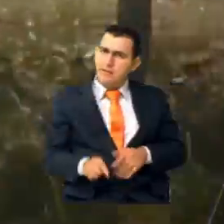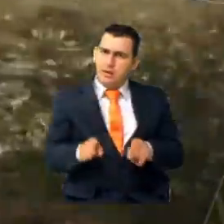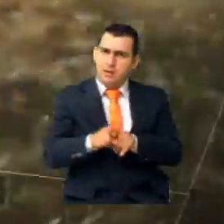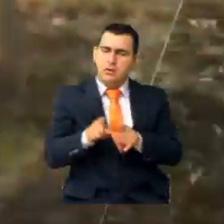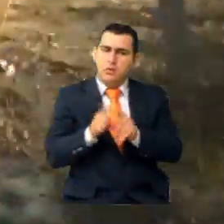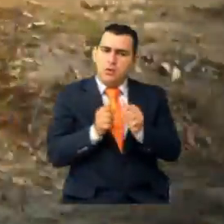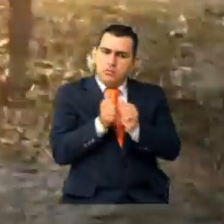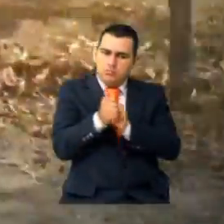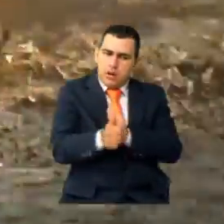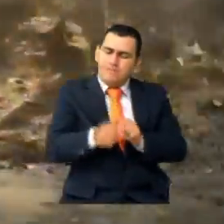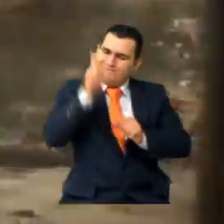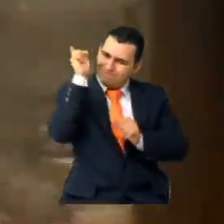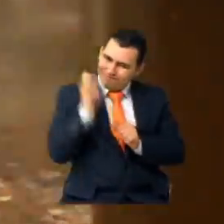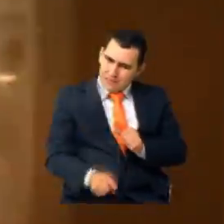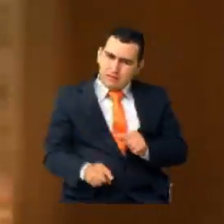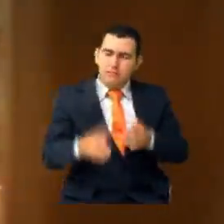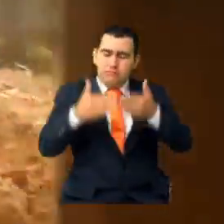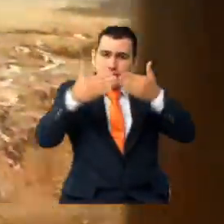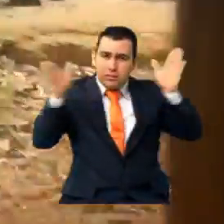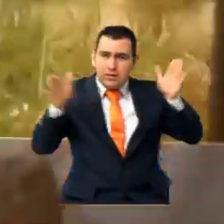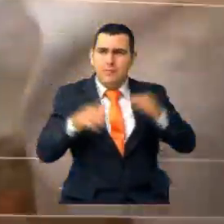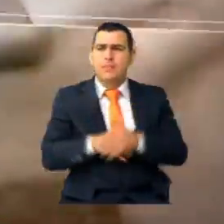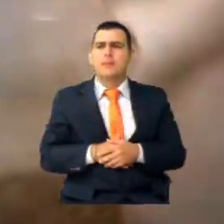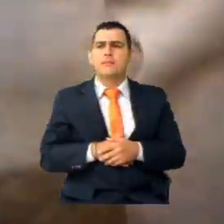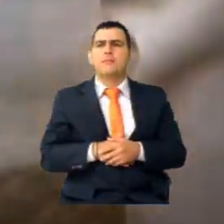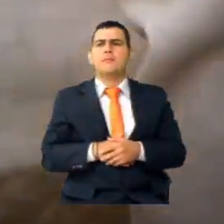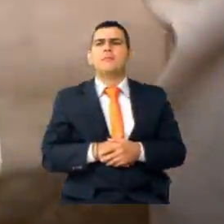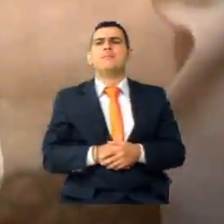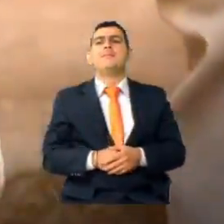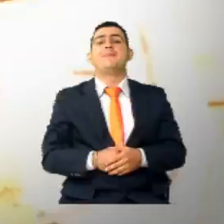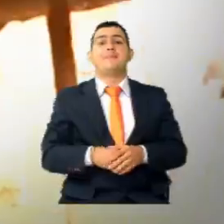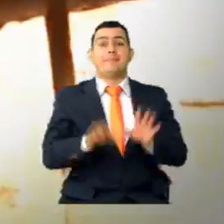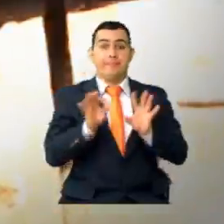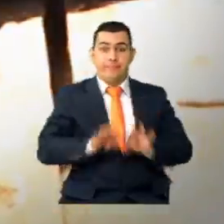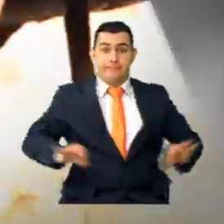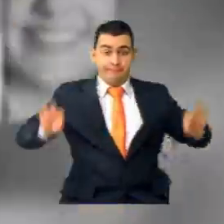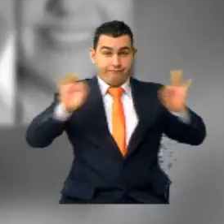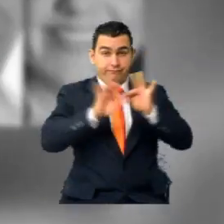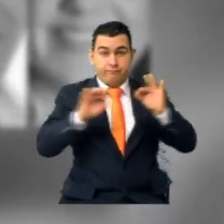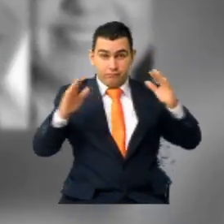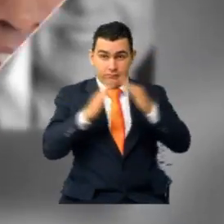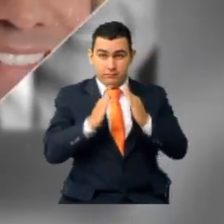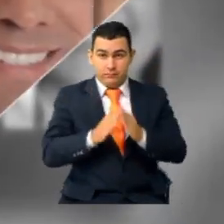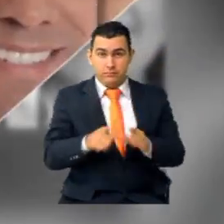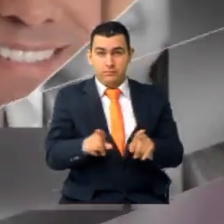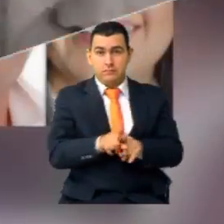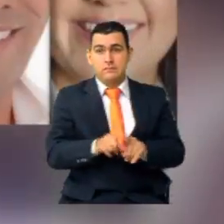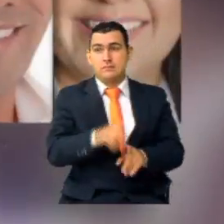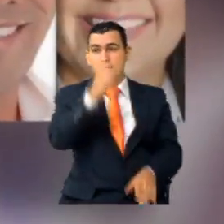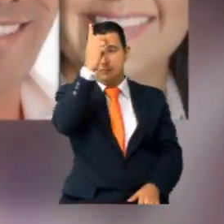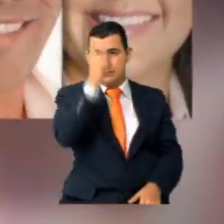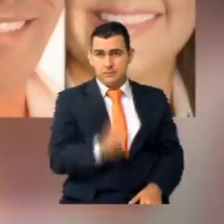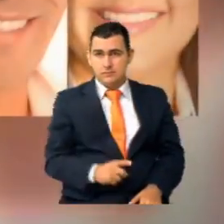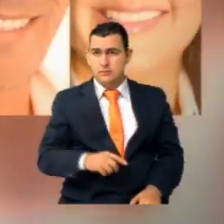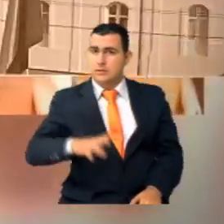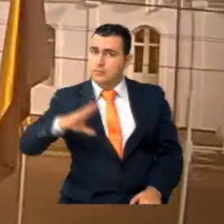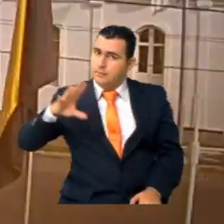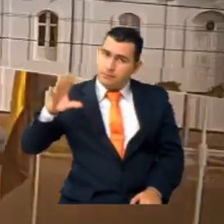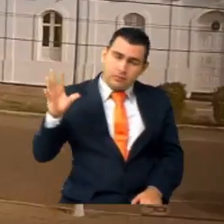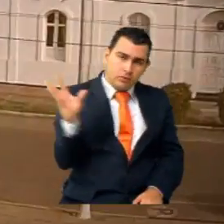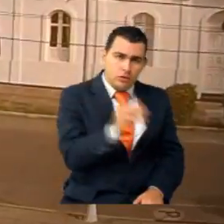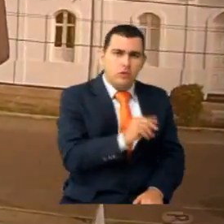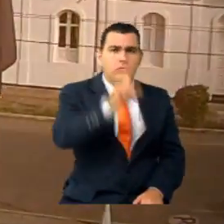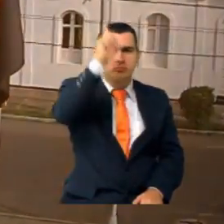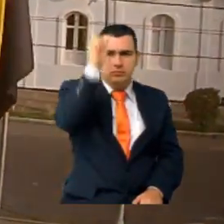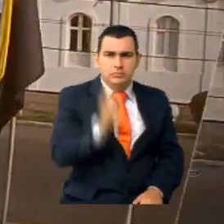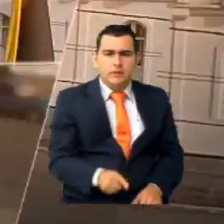forma definitiva. La vivienda es entonces tema principal en este debate, la decisión, con aspirantes a regir el destino de